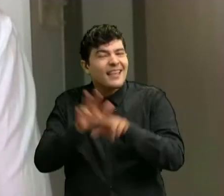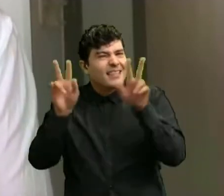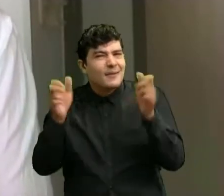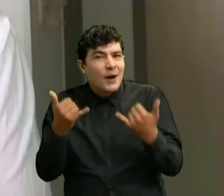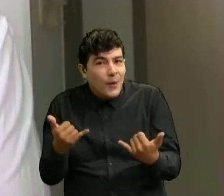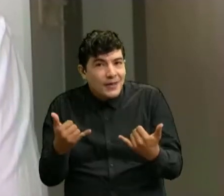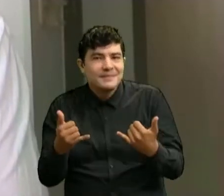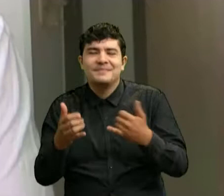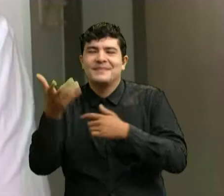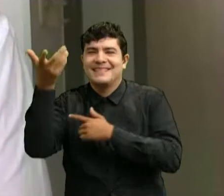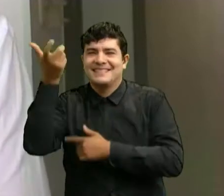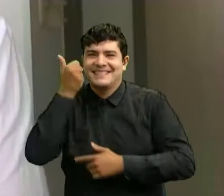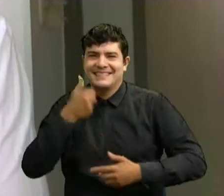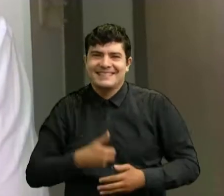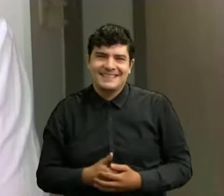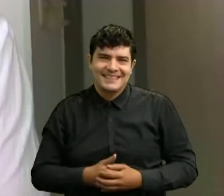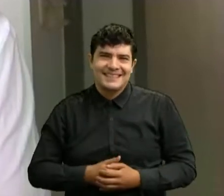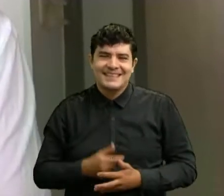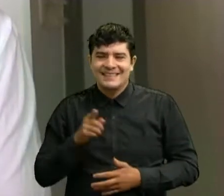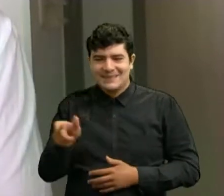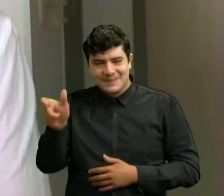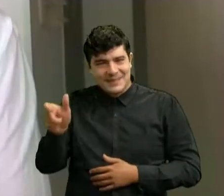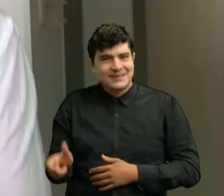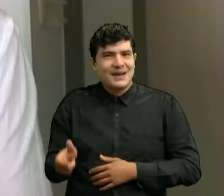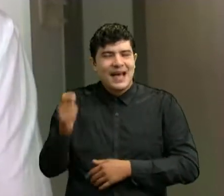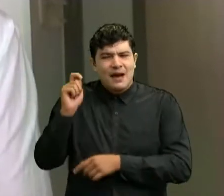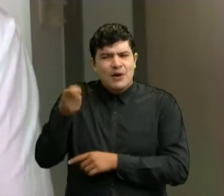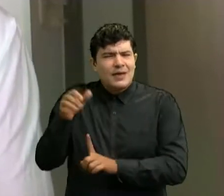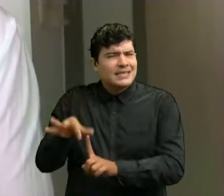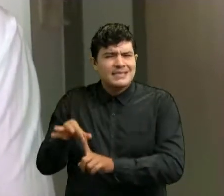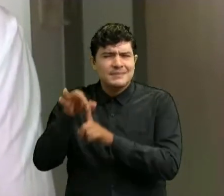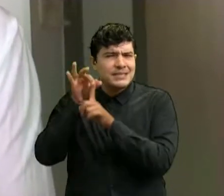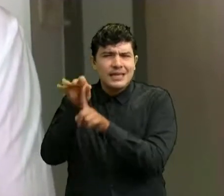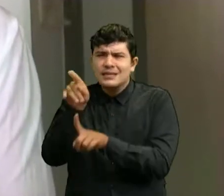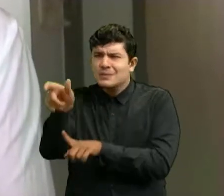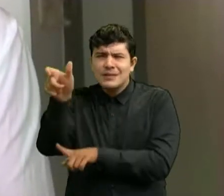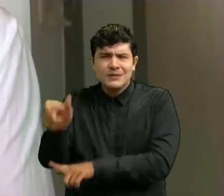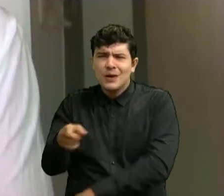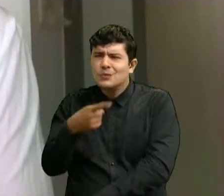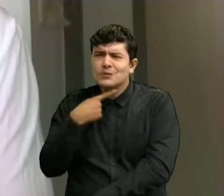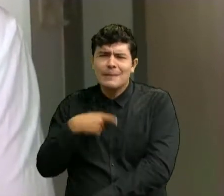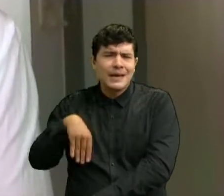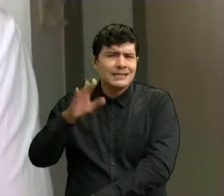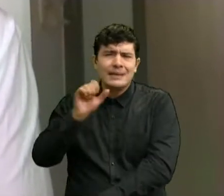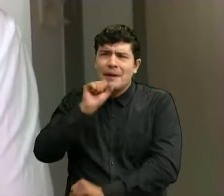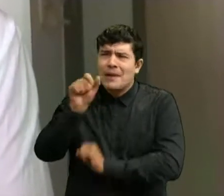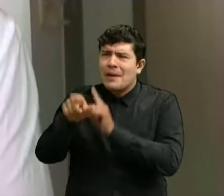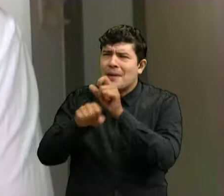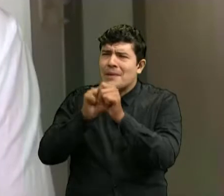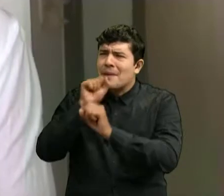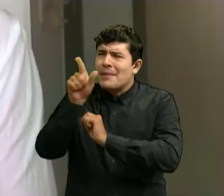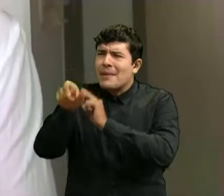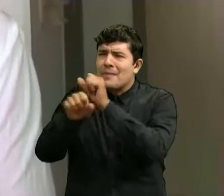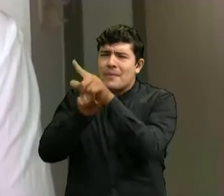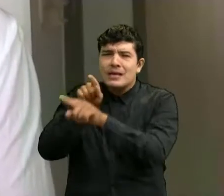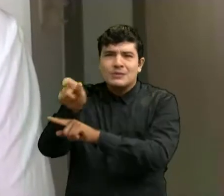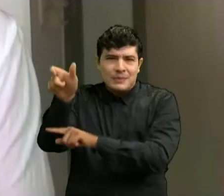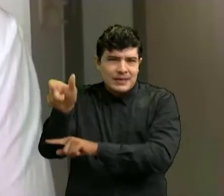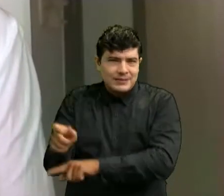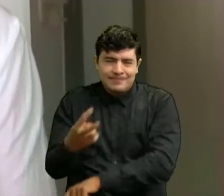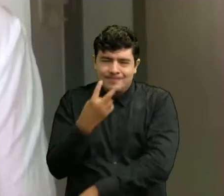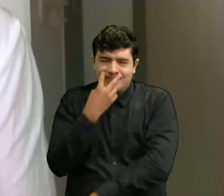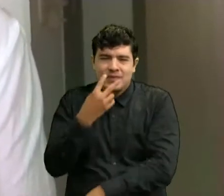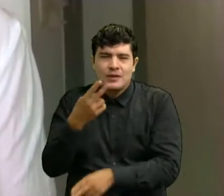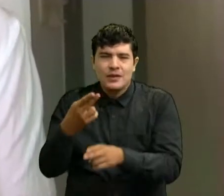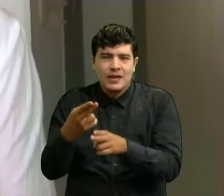nuestro abogado especialista favorito, a quien ustedes pueden hacerle todas las preguntas que tengan, todas esas